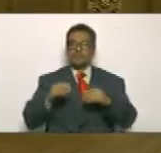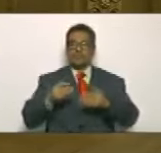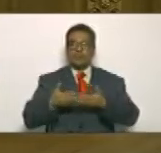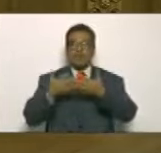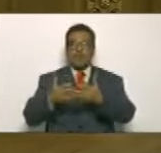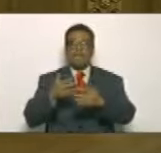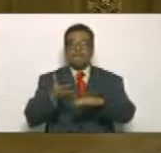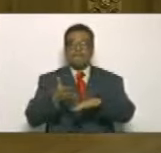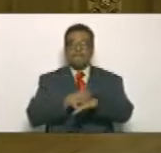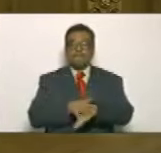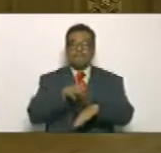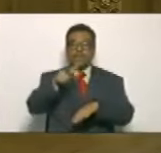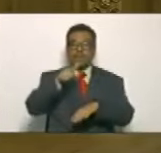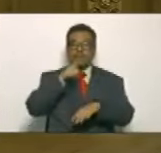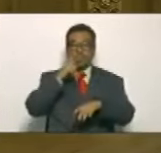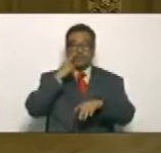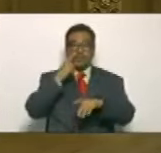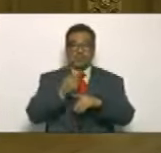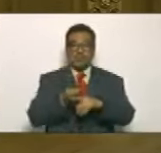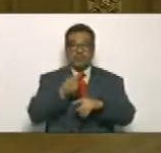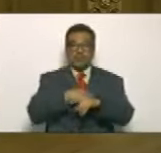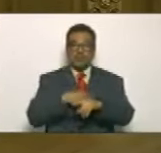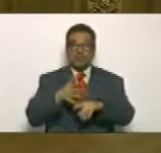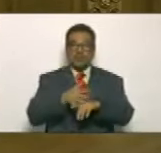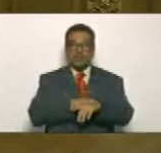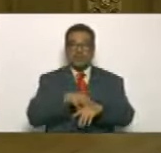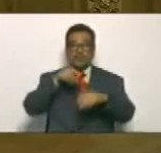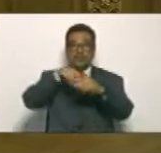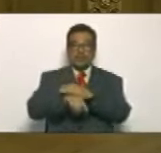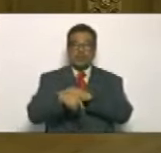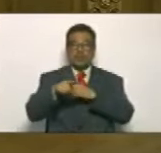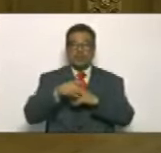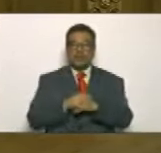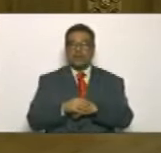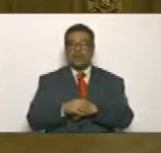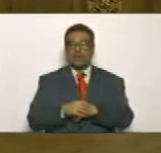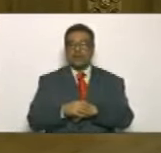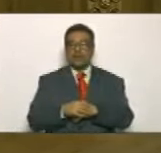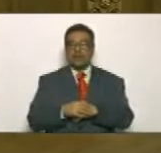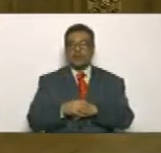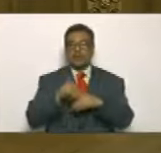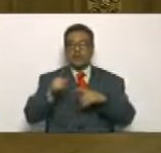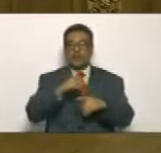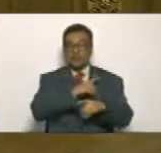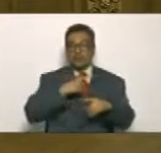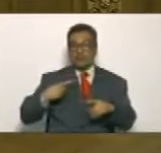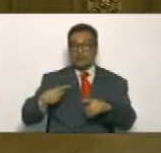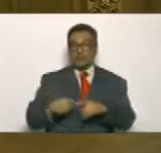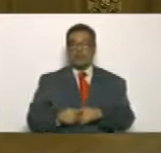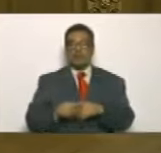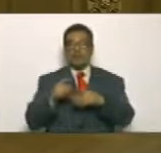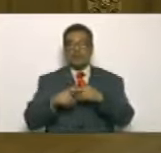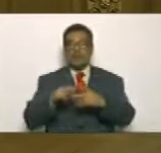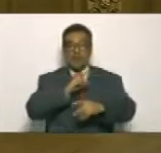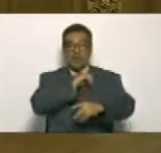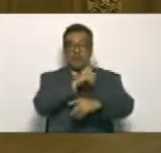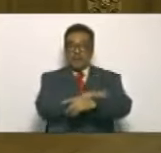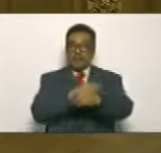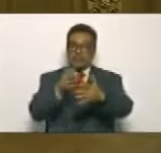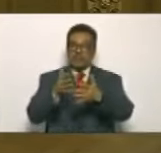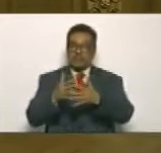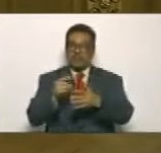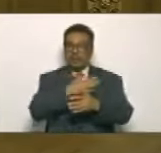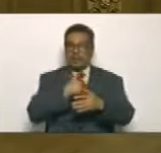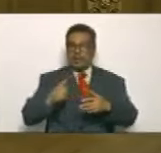del peor imperialismo que pueda haber, que es el imperialismo interno, el de la ambición, el del poder, el de